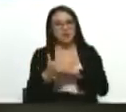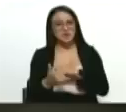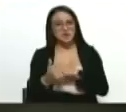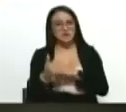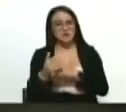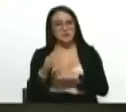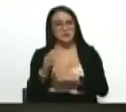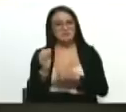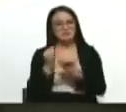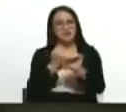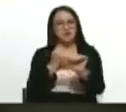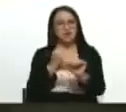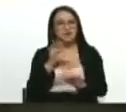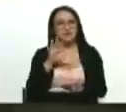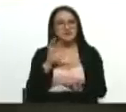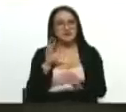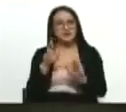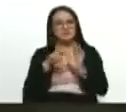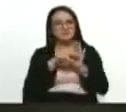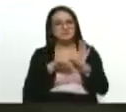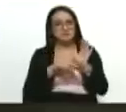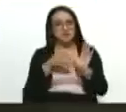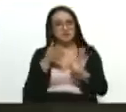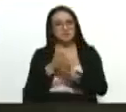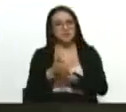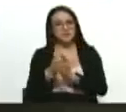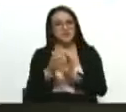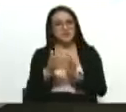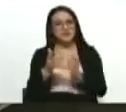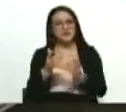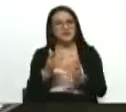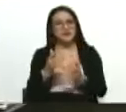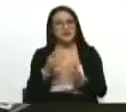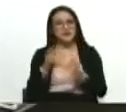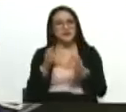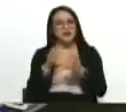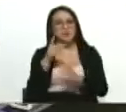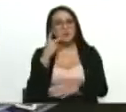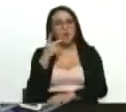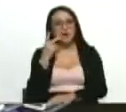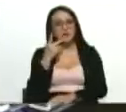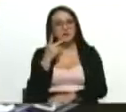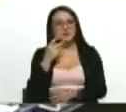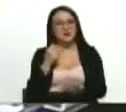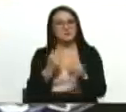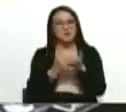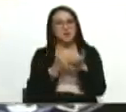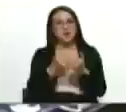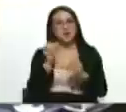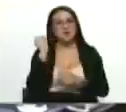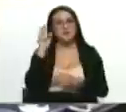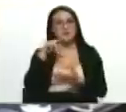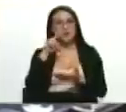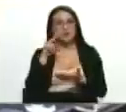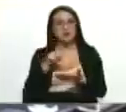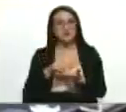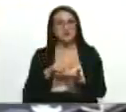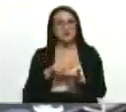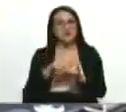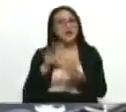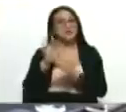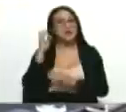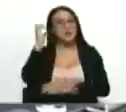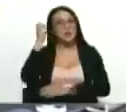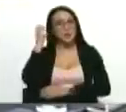en repudio a la quinta resolución sobre las inhabilitaciones políticas en Venezuela impulsadas por el Parlamento Europeo.